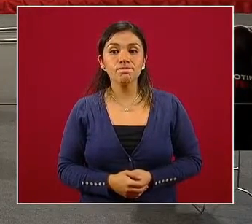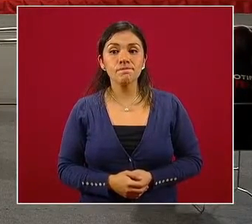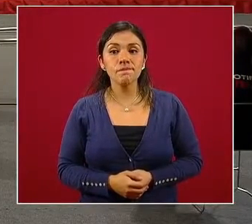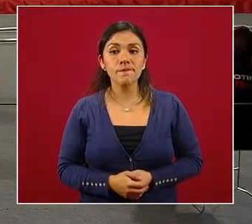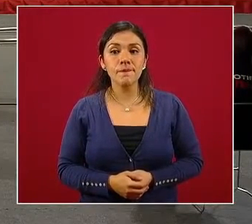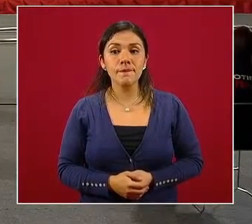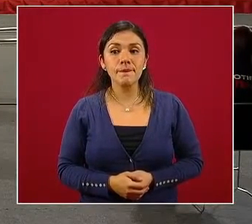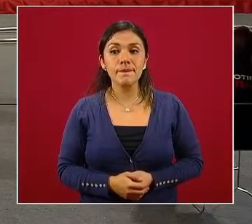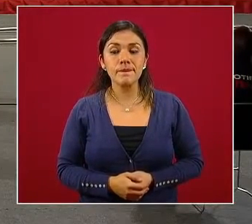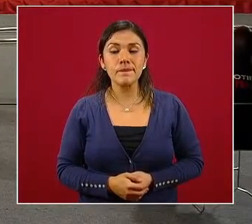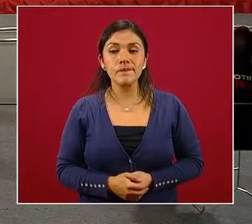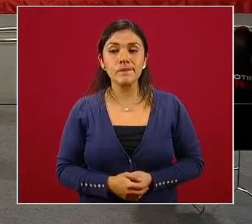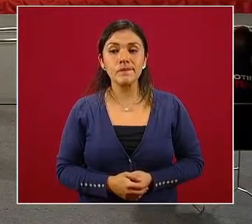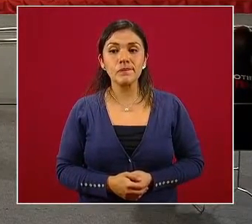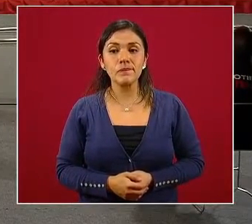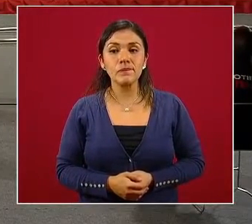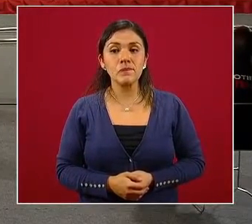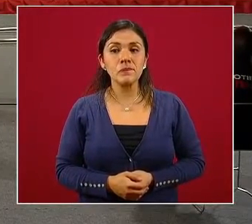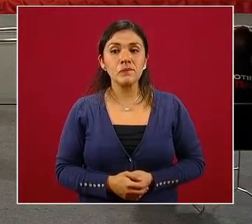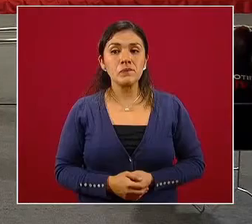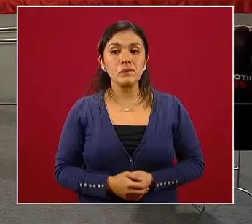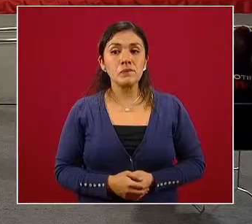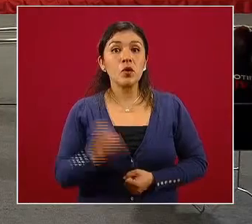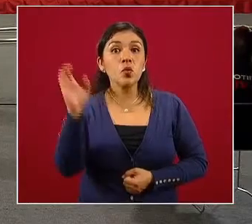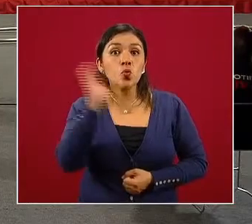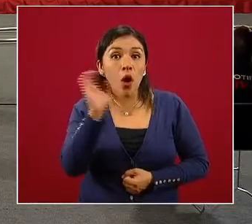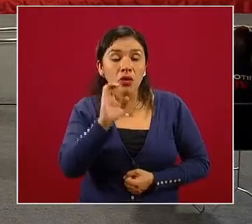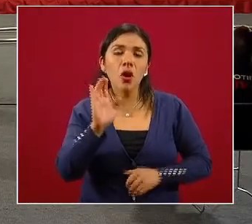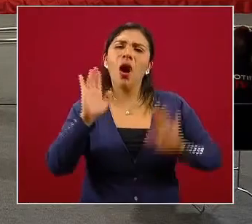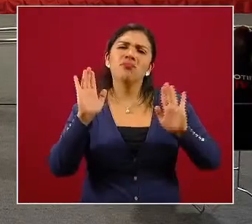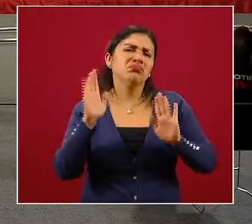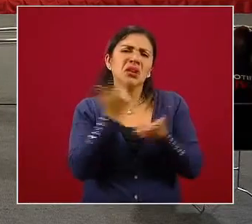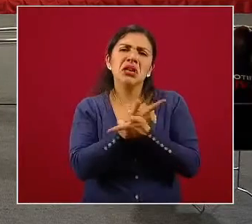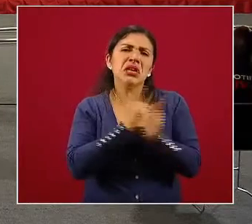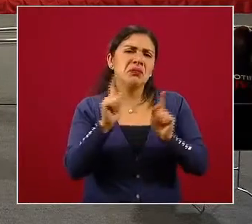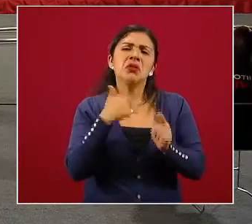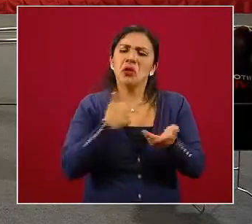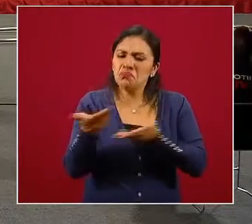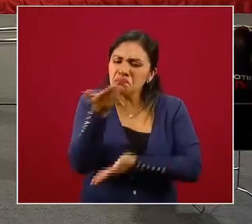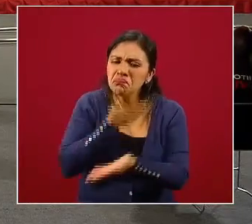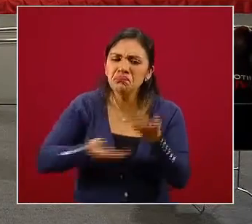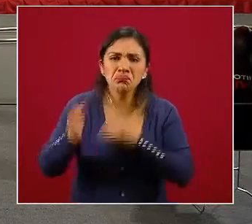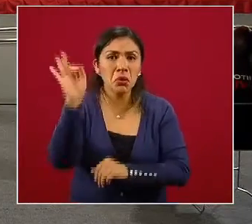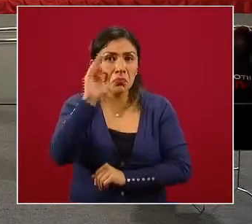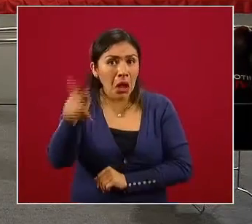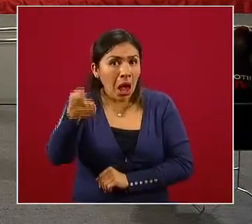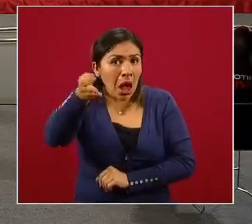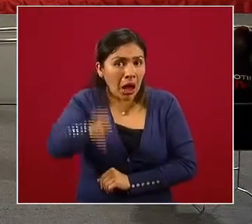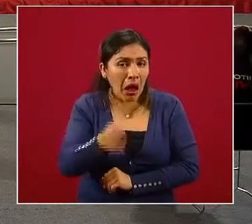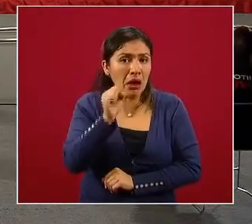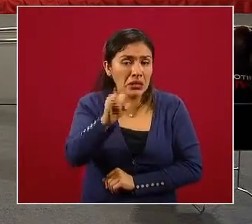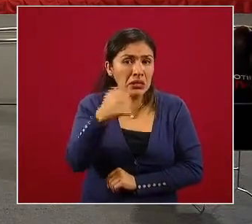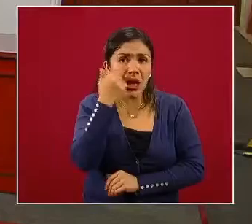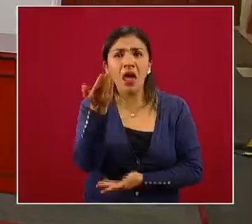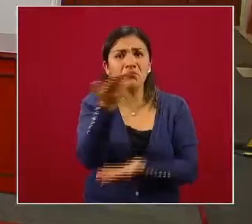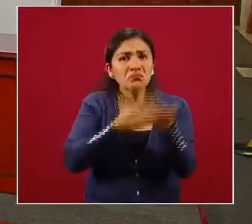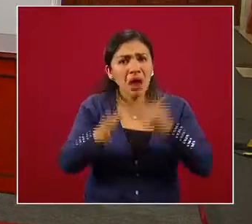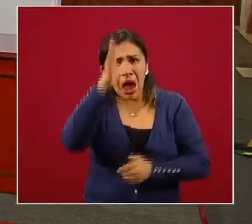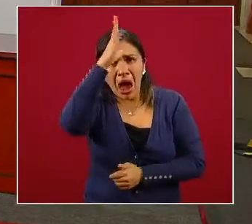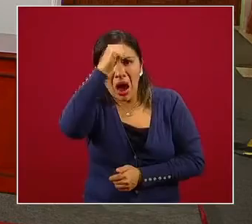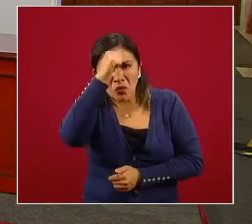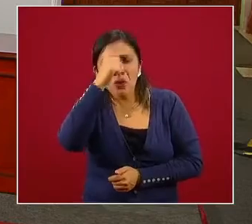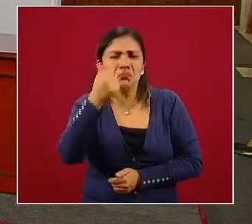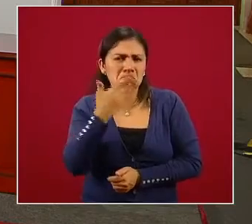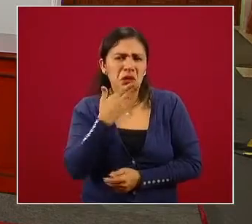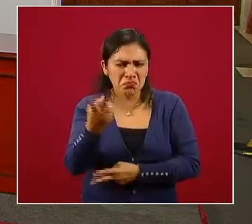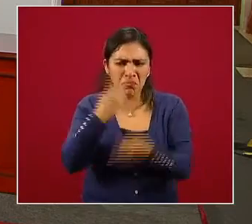Secretario de Educación Pública. En cualquier momento. Tenemos una conversación muy fluida y si él aceptara y hubiera un propósito específico que comentar, es